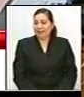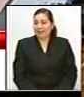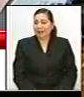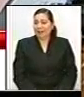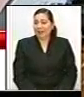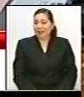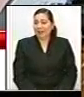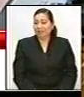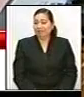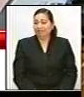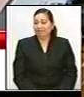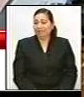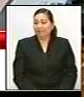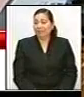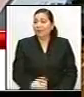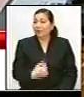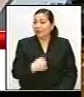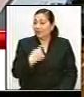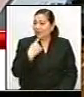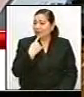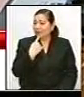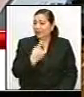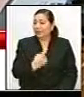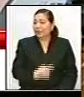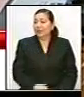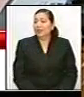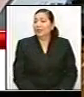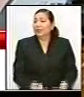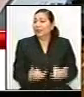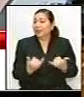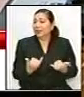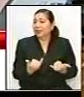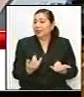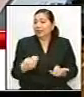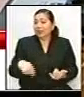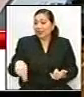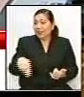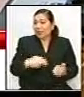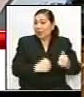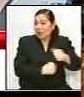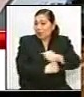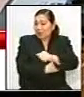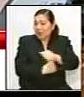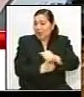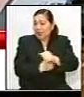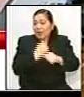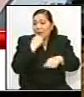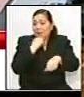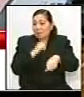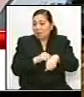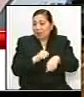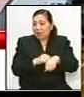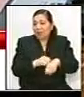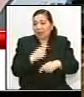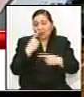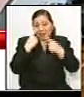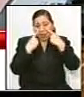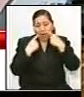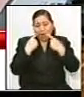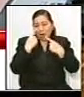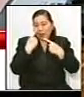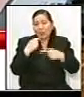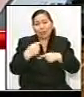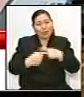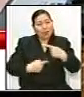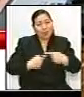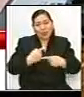Y entonces yo digo, aquí en nosotros, en Puente Piedra, yo oro todos los días y